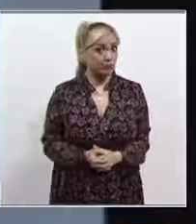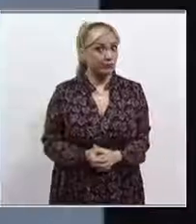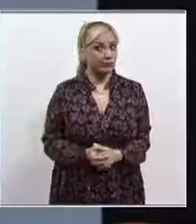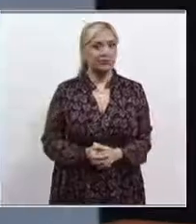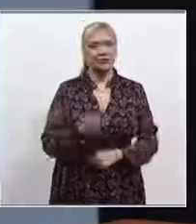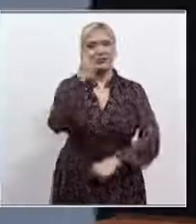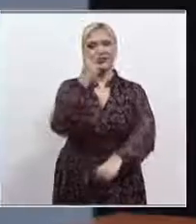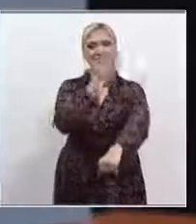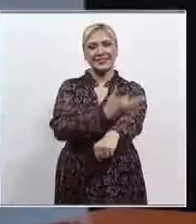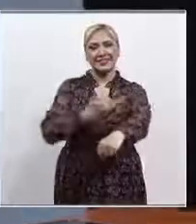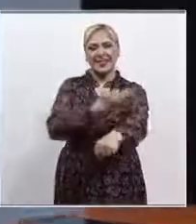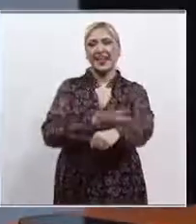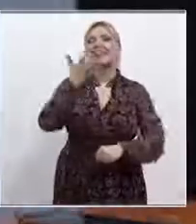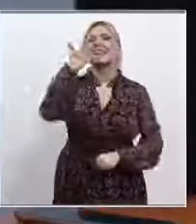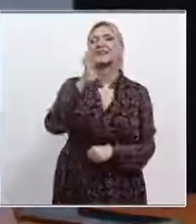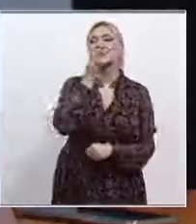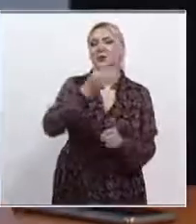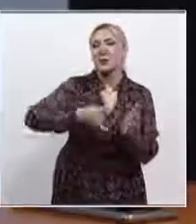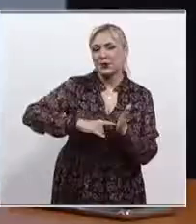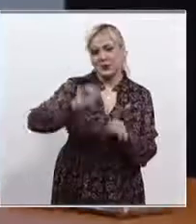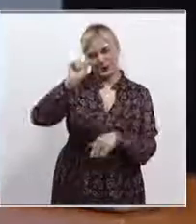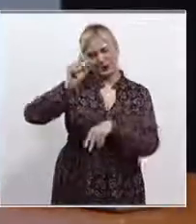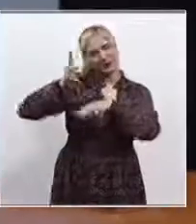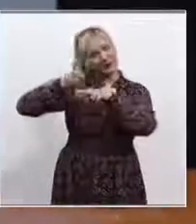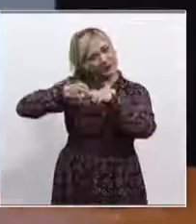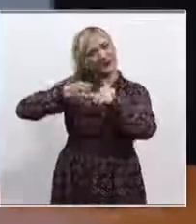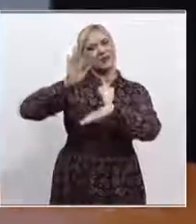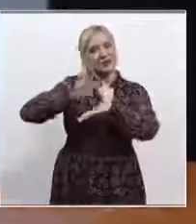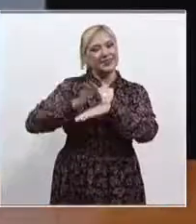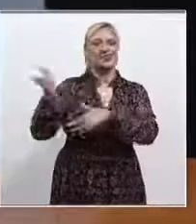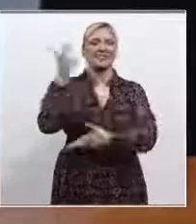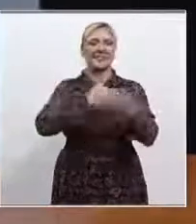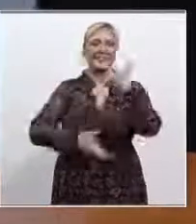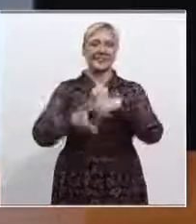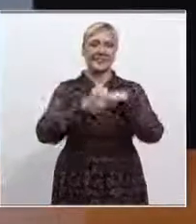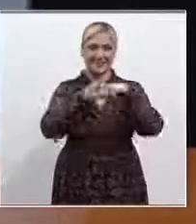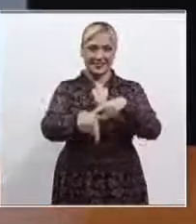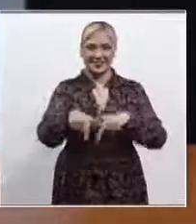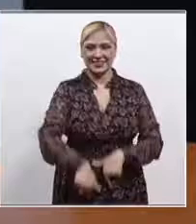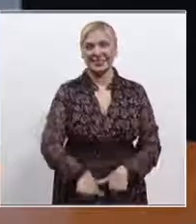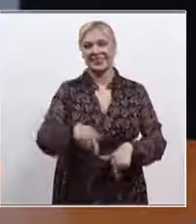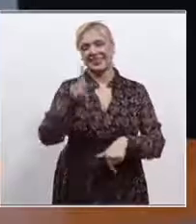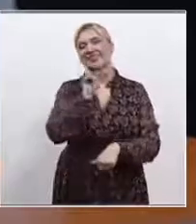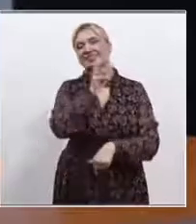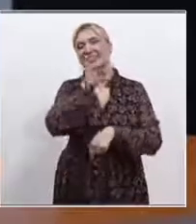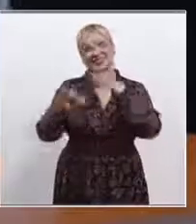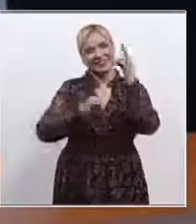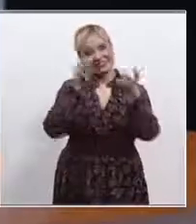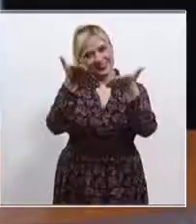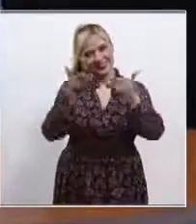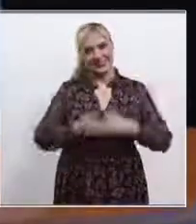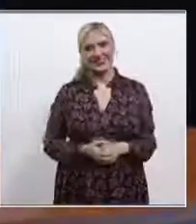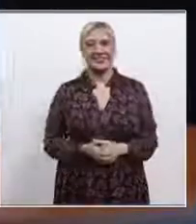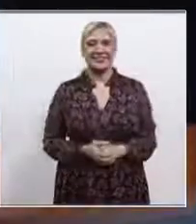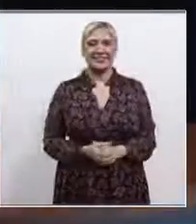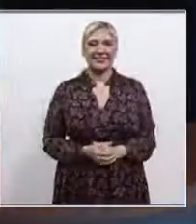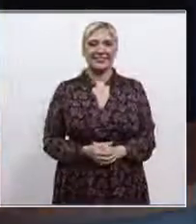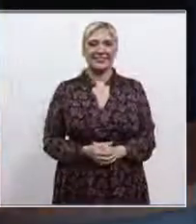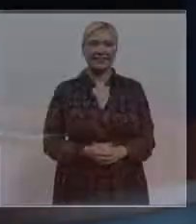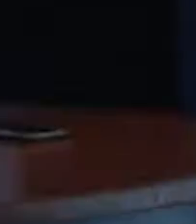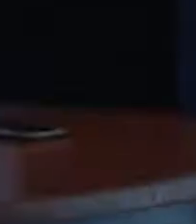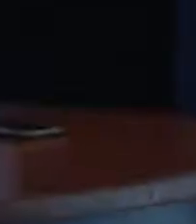Son 2 de la tarde con 10 minutos, momento de hacer una pausa, pero regresamos con más noticias. Estamos en Corte Informativo.